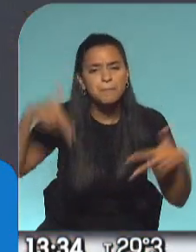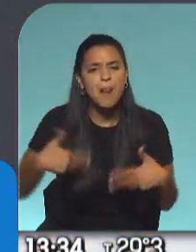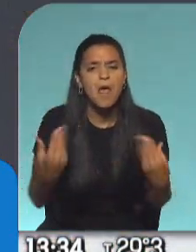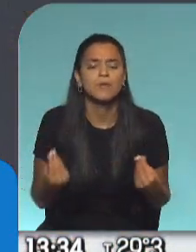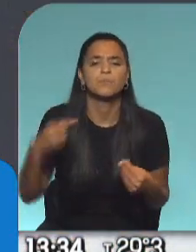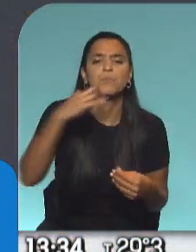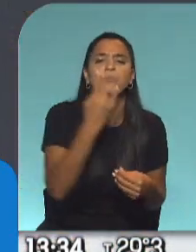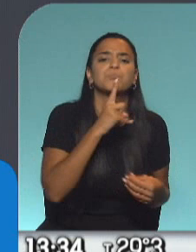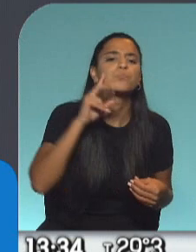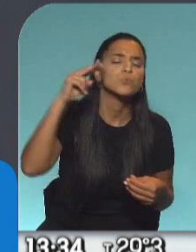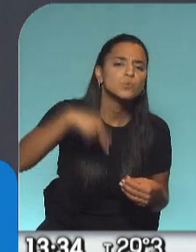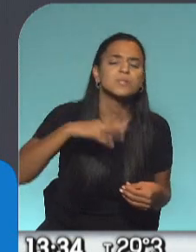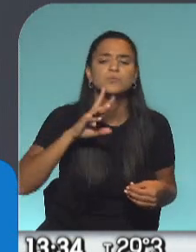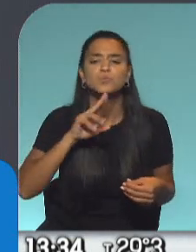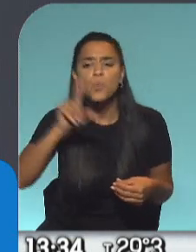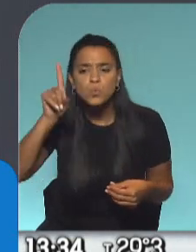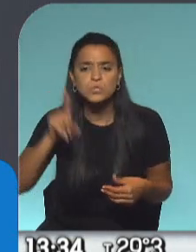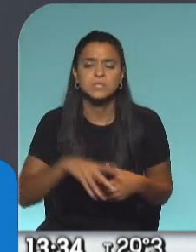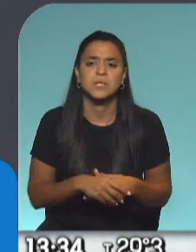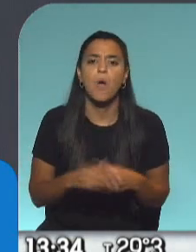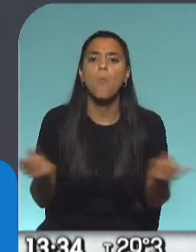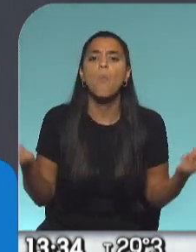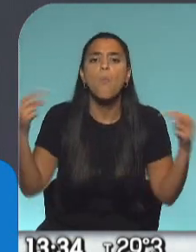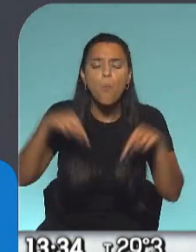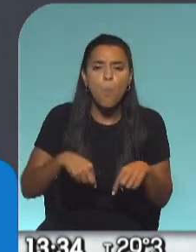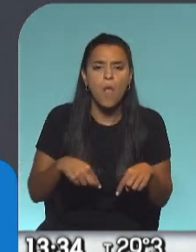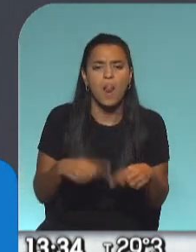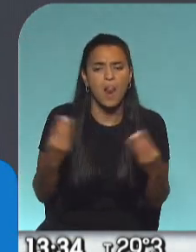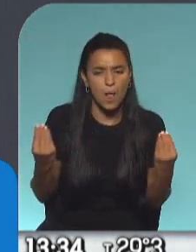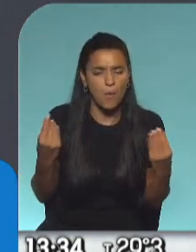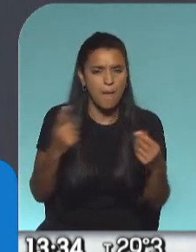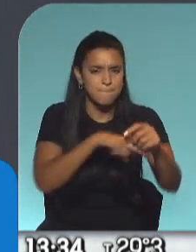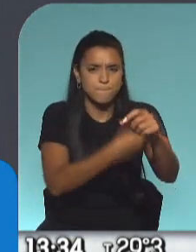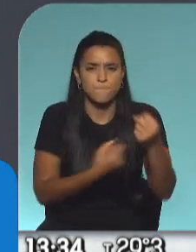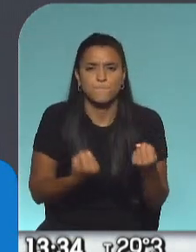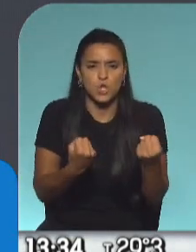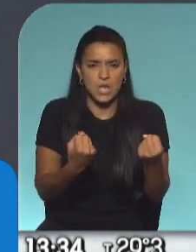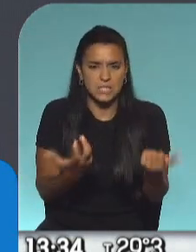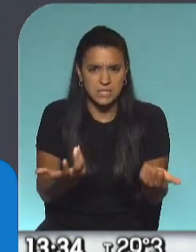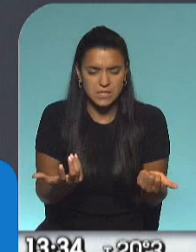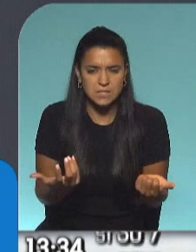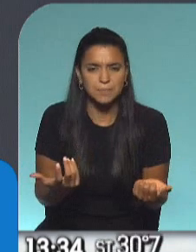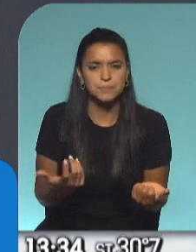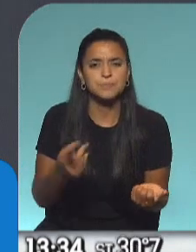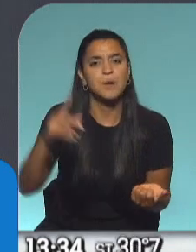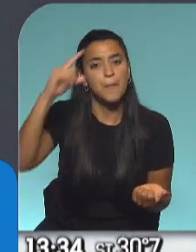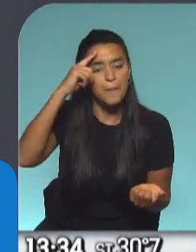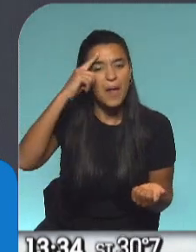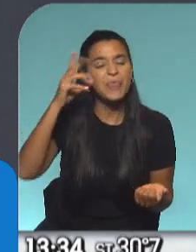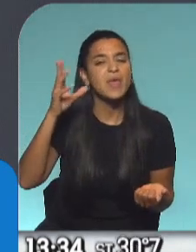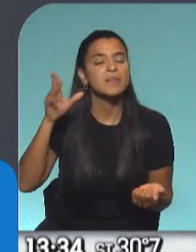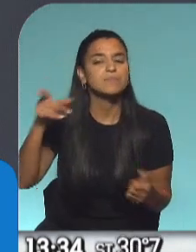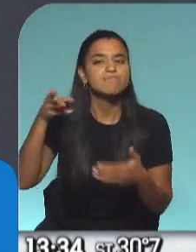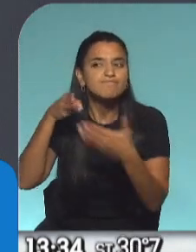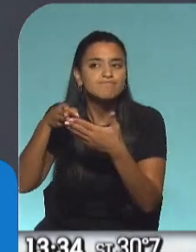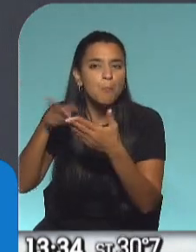de Putin, de Rusia, de volver a ser y permanecer como gran potencia, ¿Biden se presenta como una dificultad, como